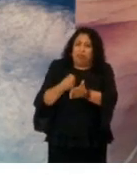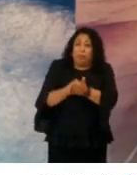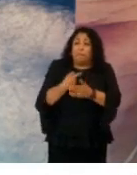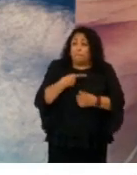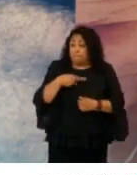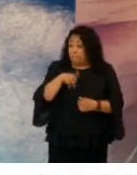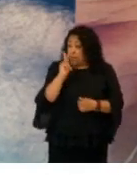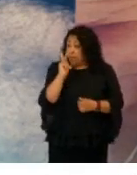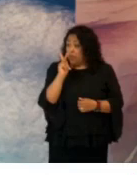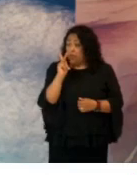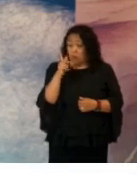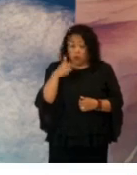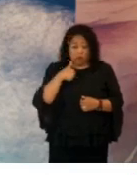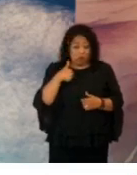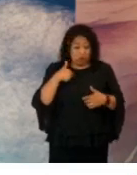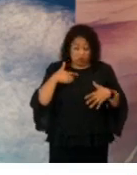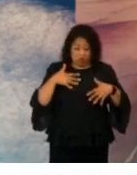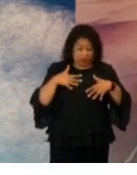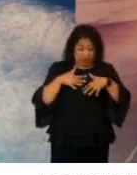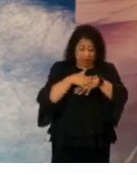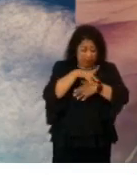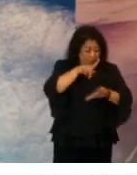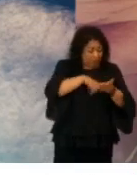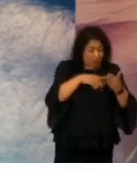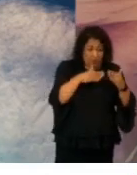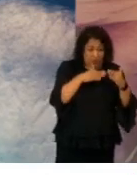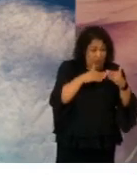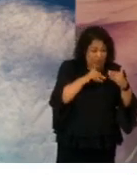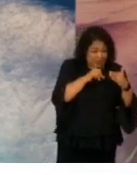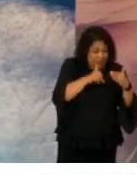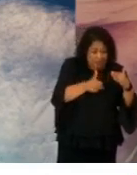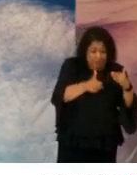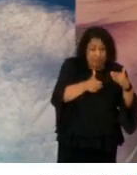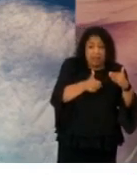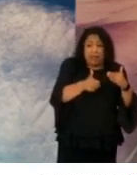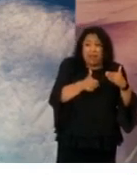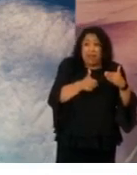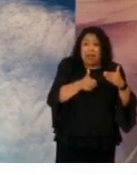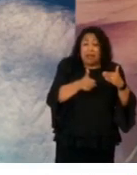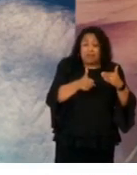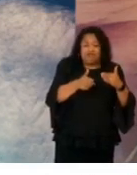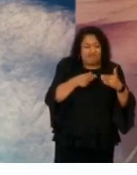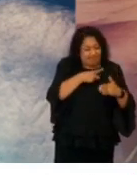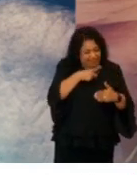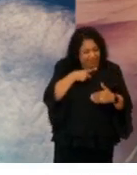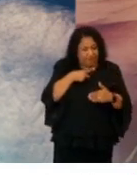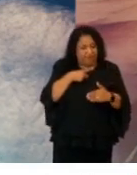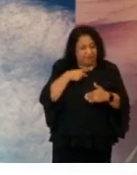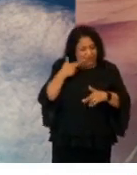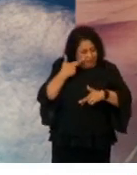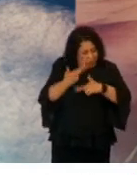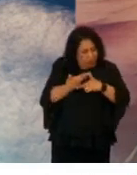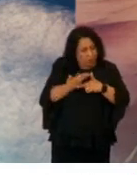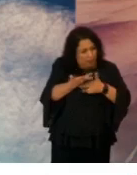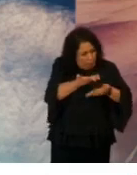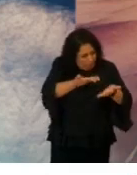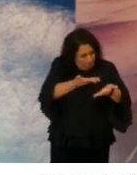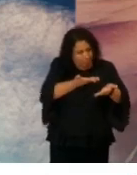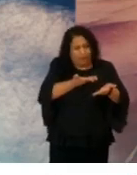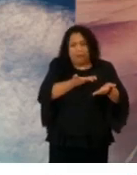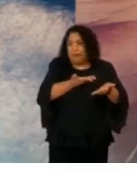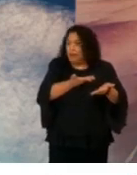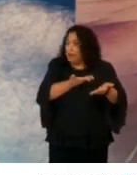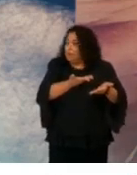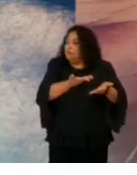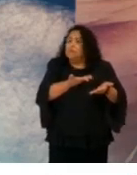Pero cuando no se está cambiando lo que pasa dentro de casa, trabajar la corresponsabilidad, trabajar